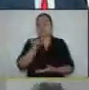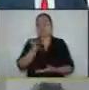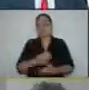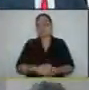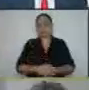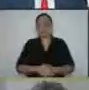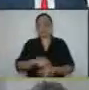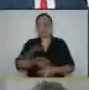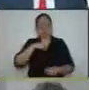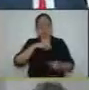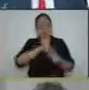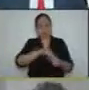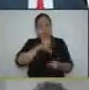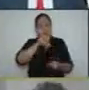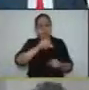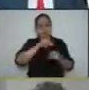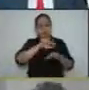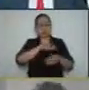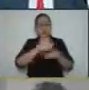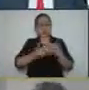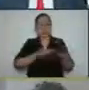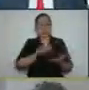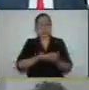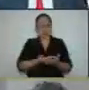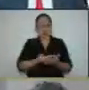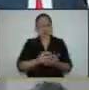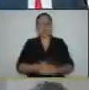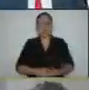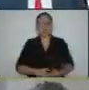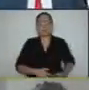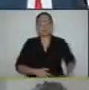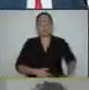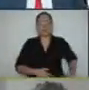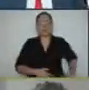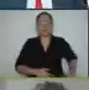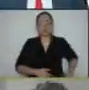estoy en contra de declararlo inexistente. Gracias.